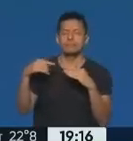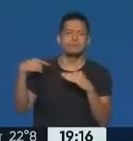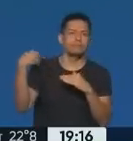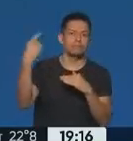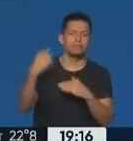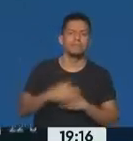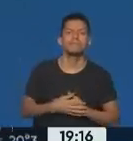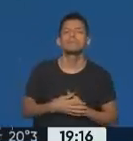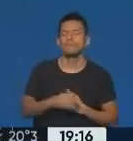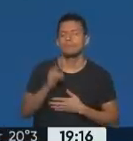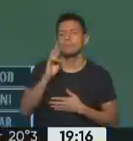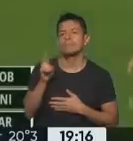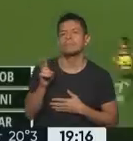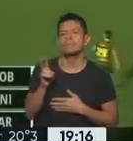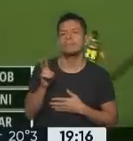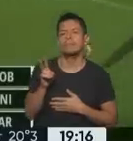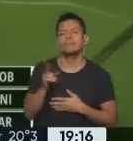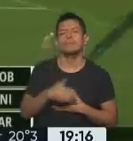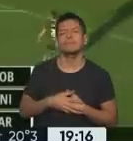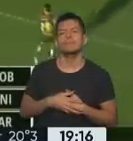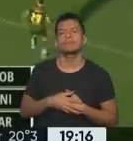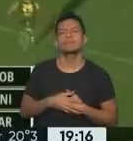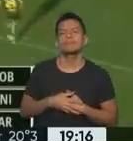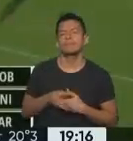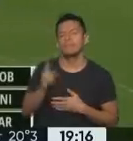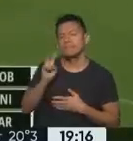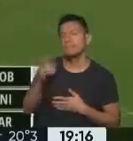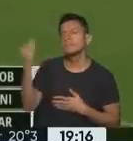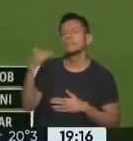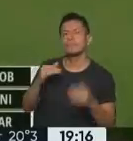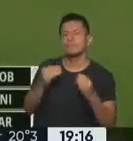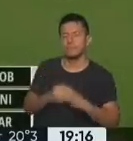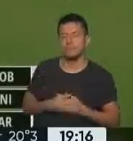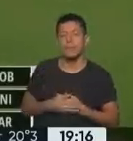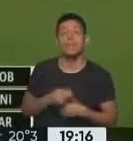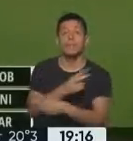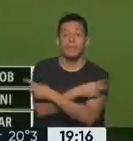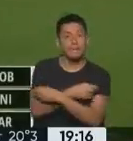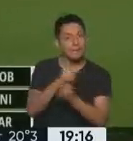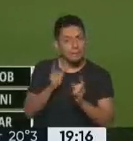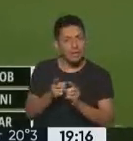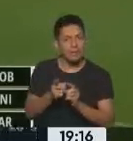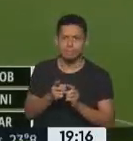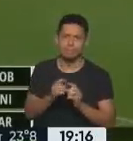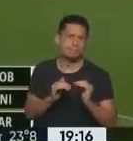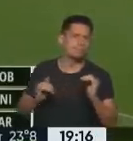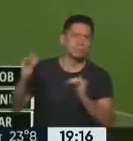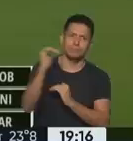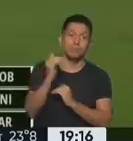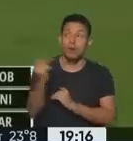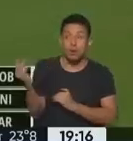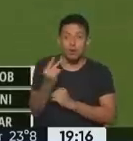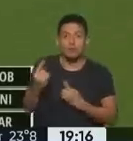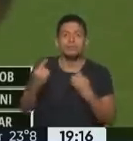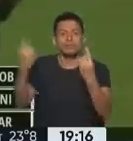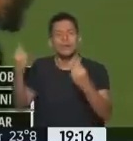Paternal. Si te parece bien, vamos a estar observando lo que sucedía. Claro. Y Defensa también, que da el golpe y saltan ambos,